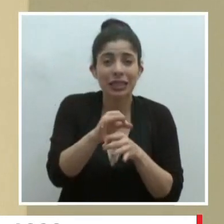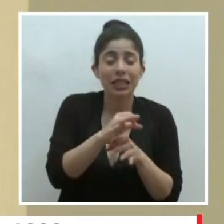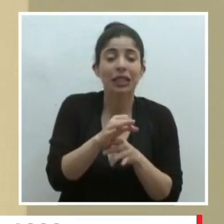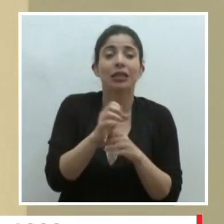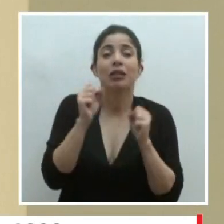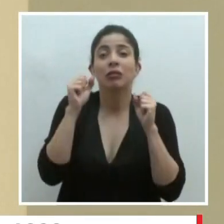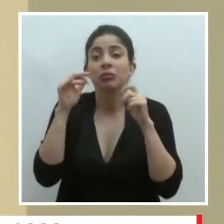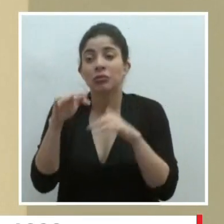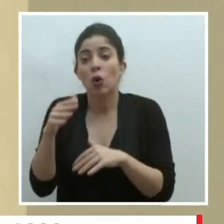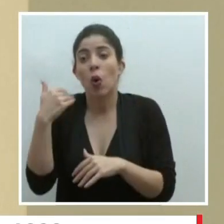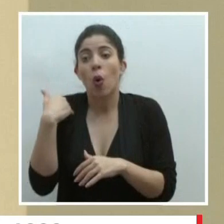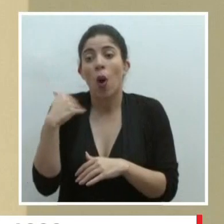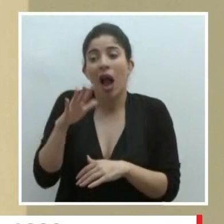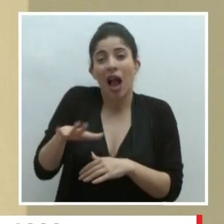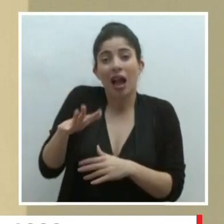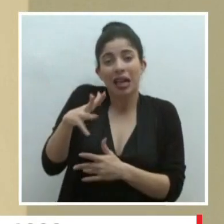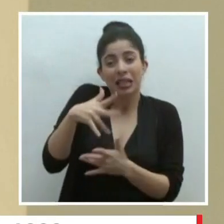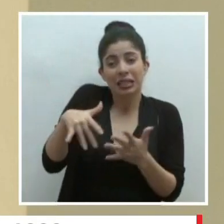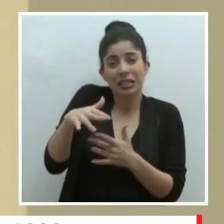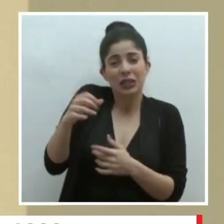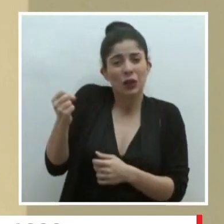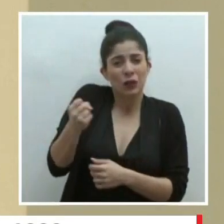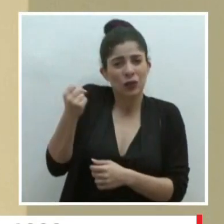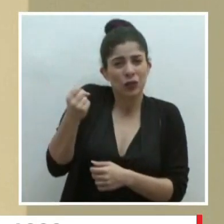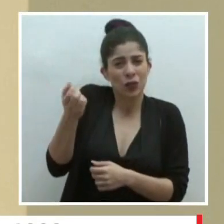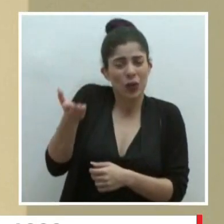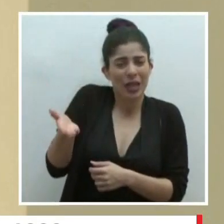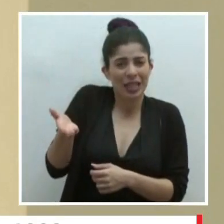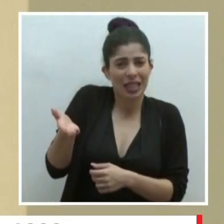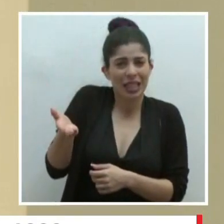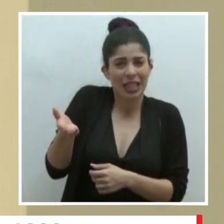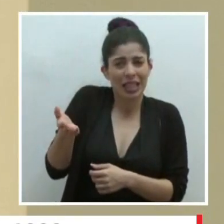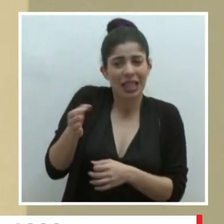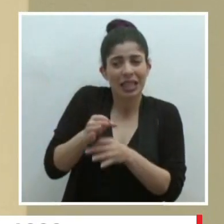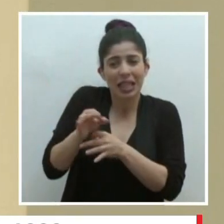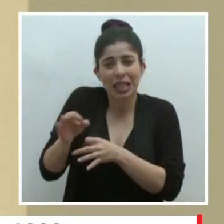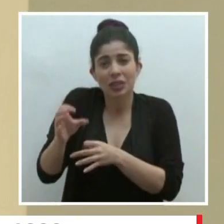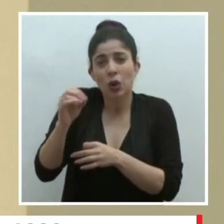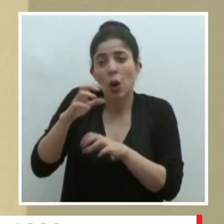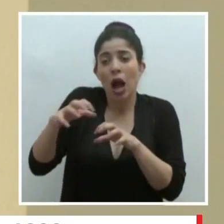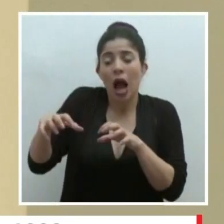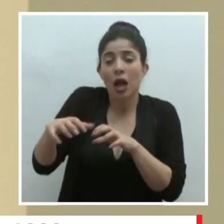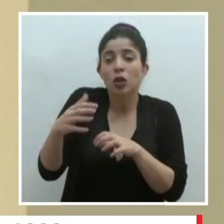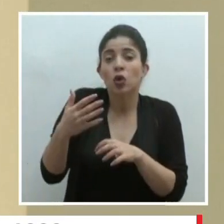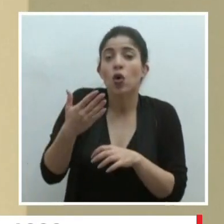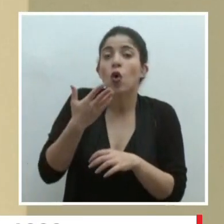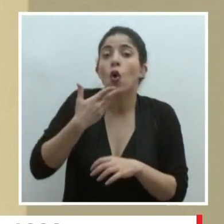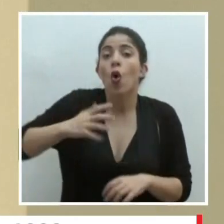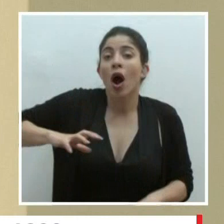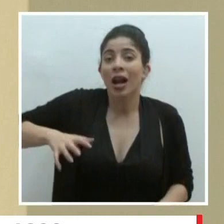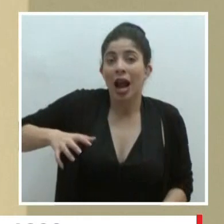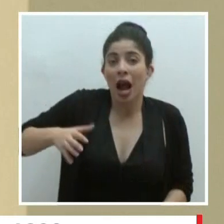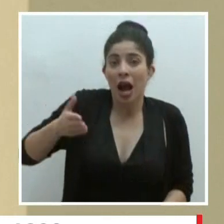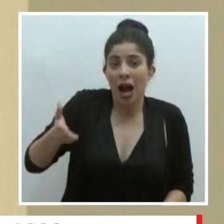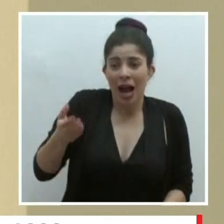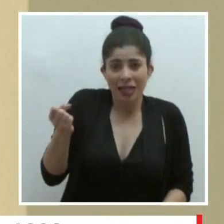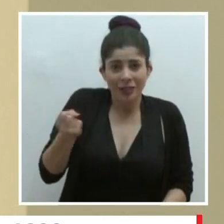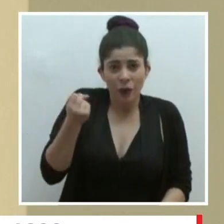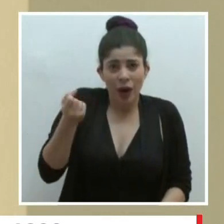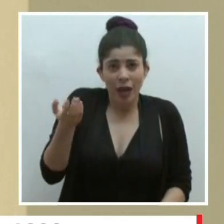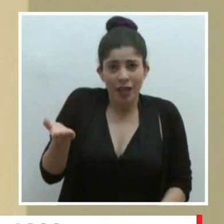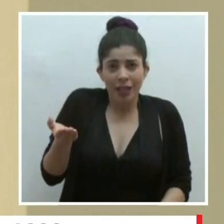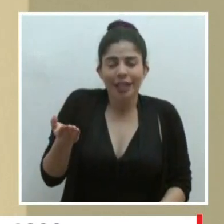o de una influencia, de patrones de influencia muy fuertes de los distritos o cantones que tienen alerta anaranjada, pues